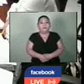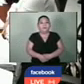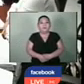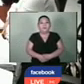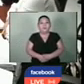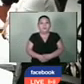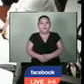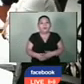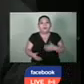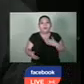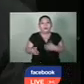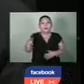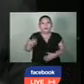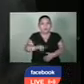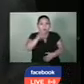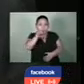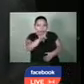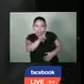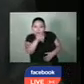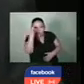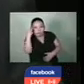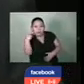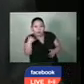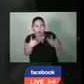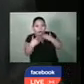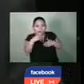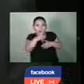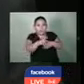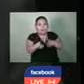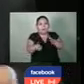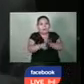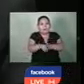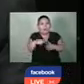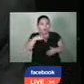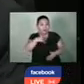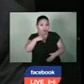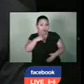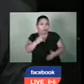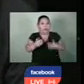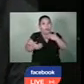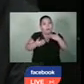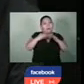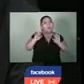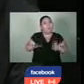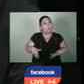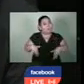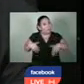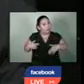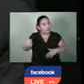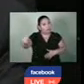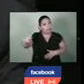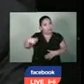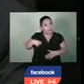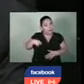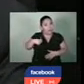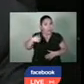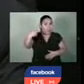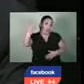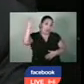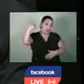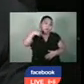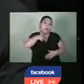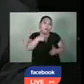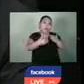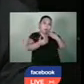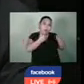La explicación, diputada Santos, legal que le di al inicio, que ampara esa remuneración, me fue explicada en su momento